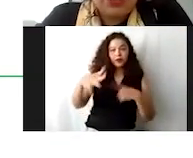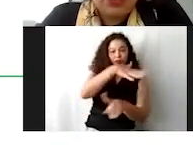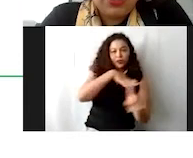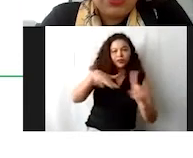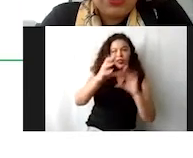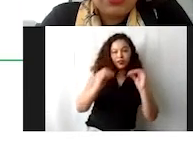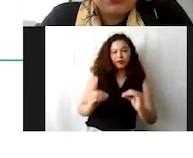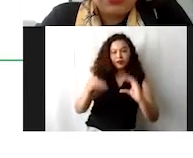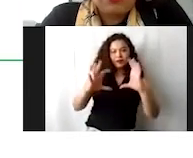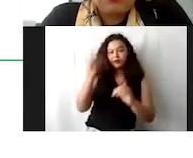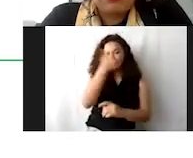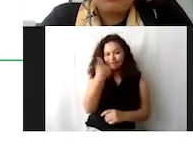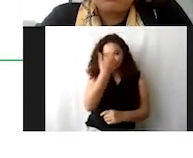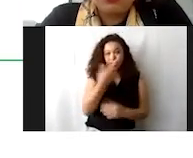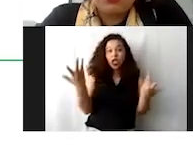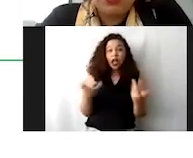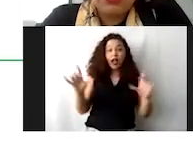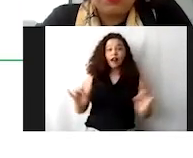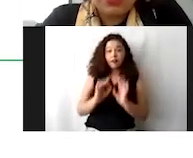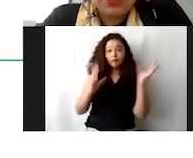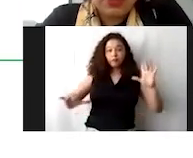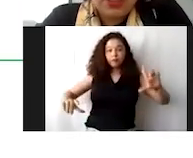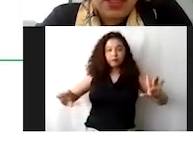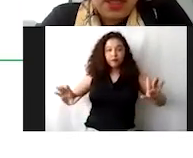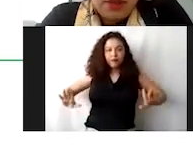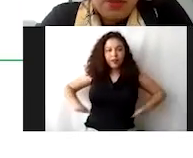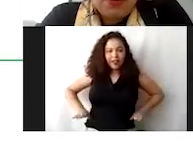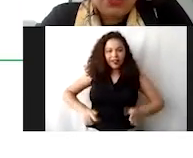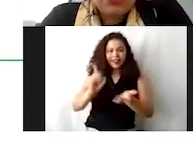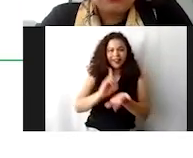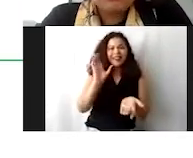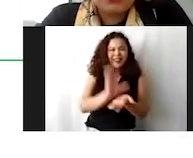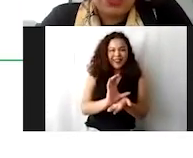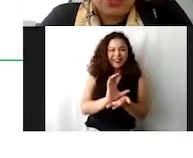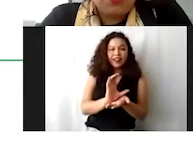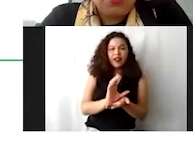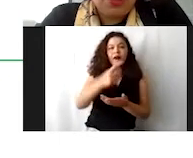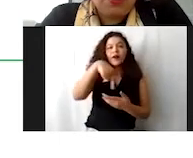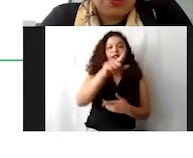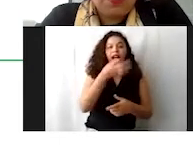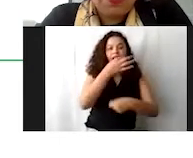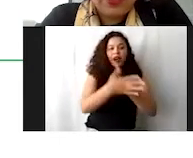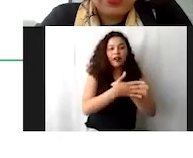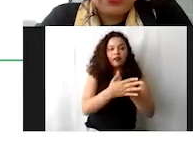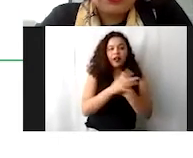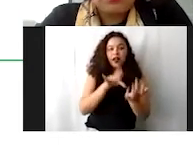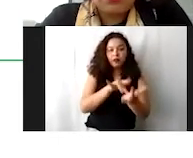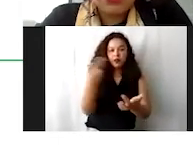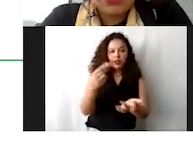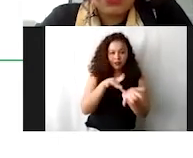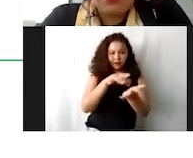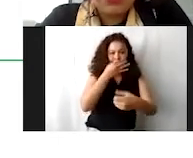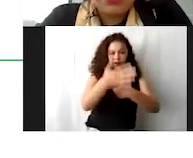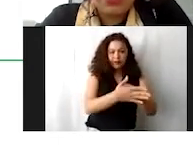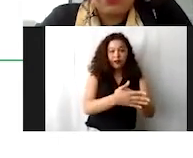sus cámaras. En caso de que vivan alguna condición de discapacidad, por favor indíquenos si requieren algún tipo de apoyo. Les